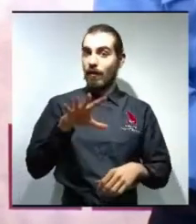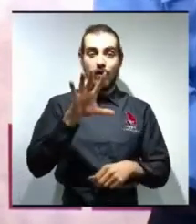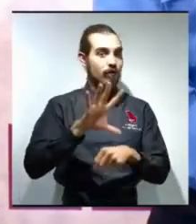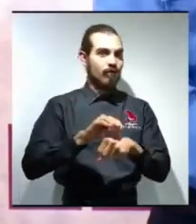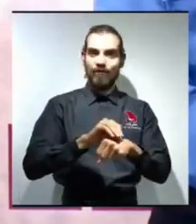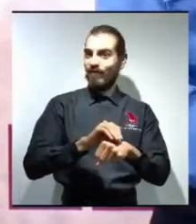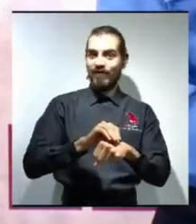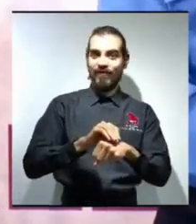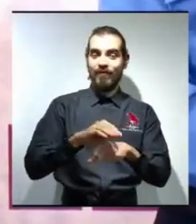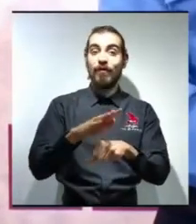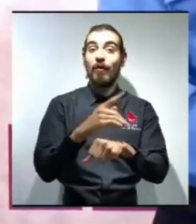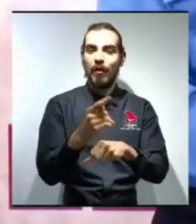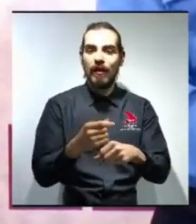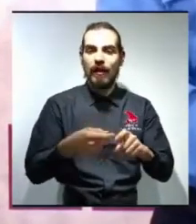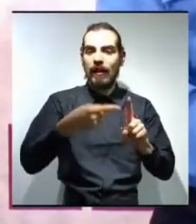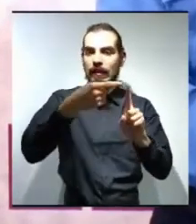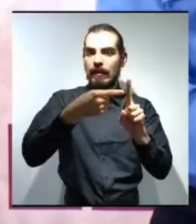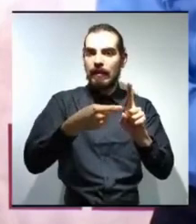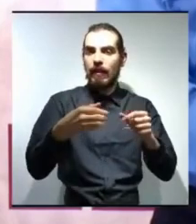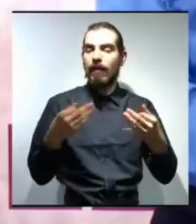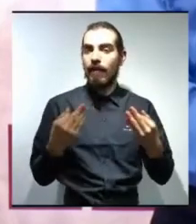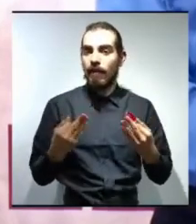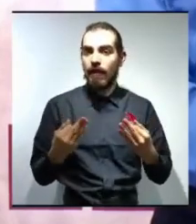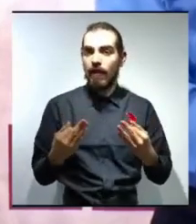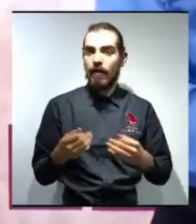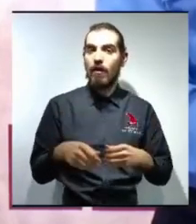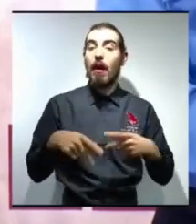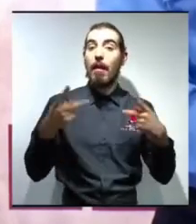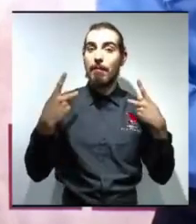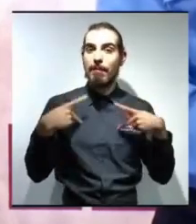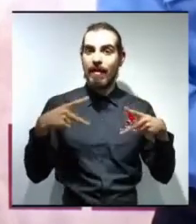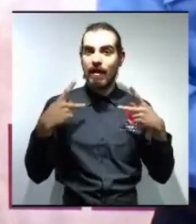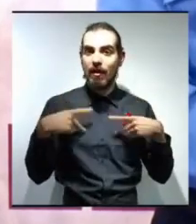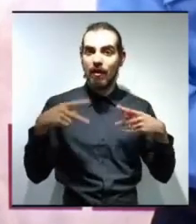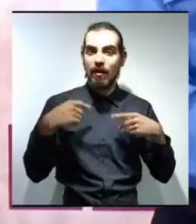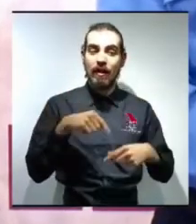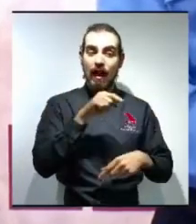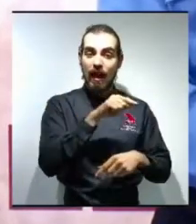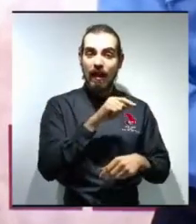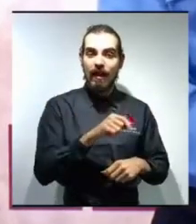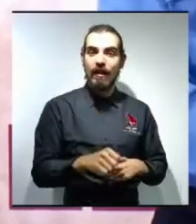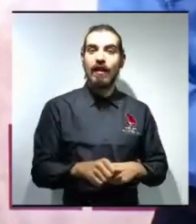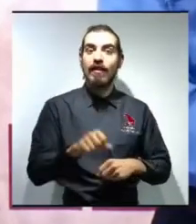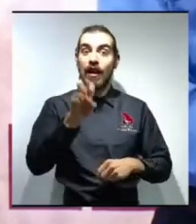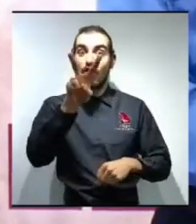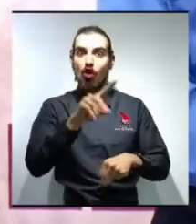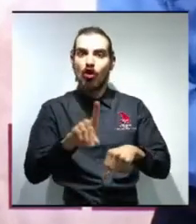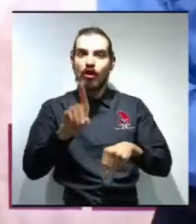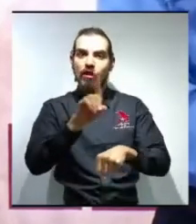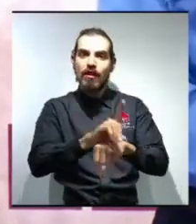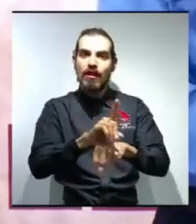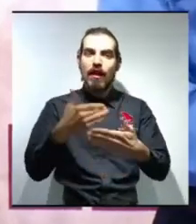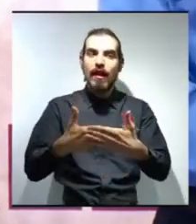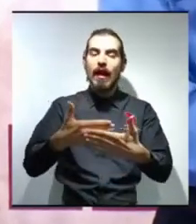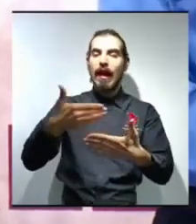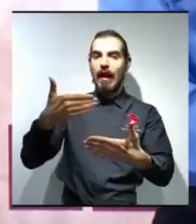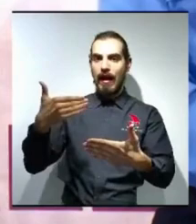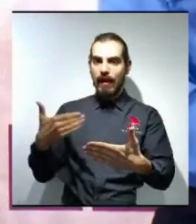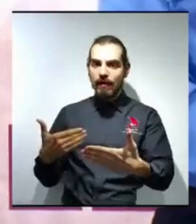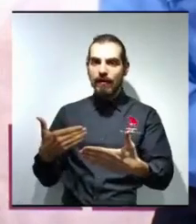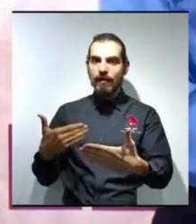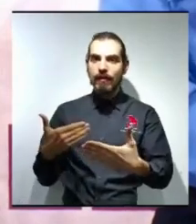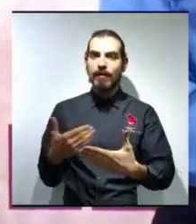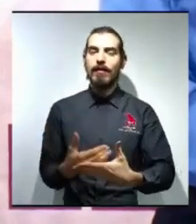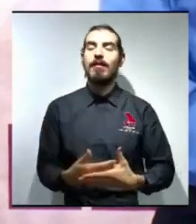fuimos, dialogamos con las personas, recordemos que son personas que se ponen hasta 48 horas antes para ser los primeros en recibir el regalo, nosotros